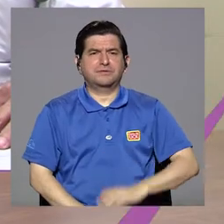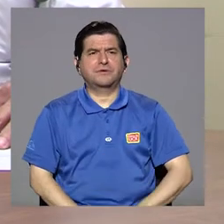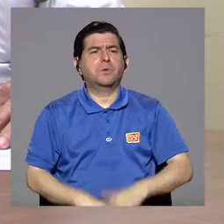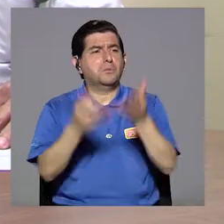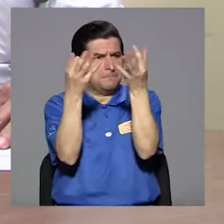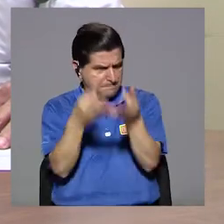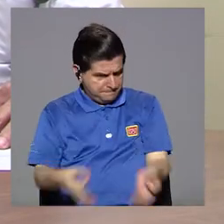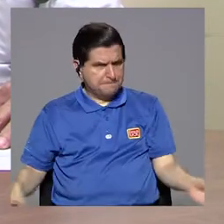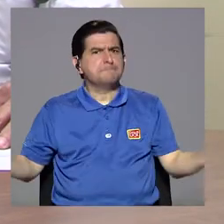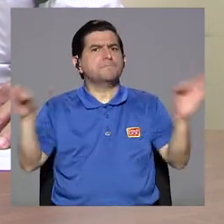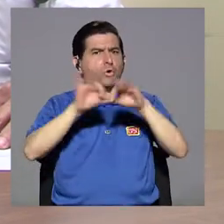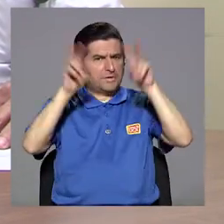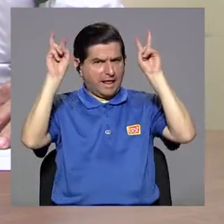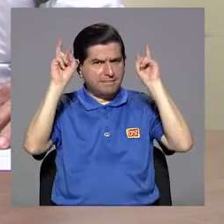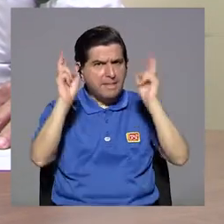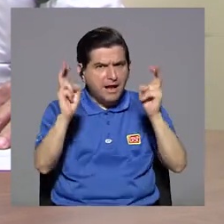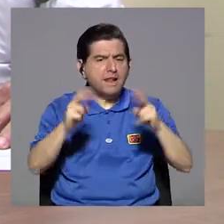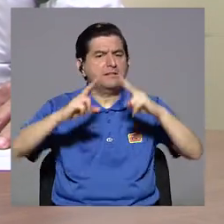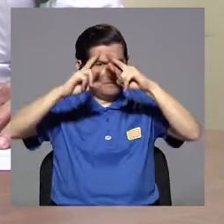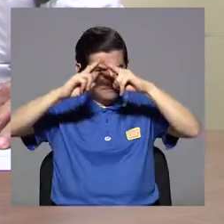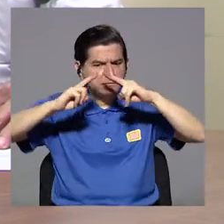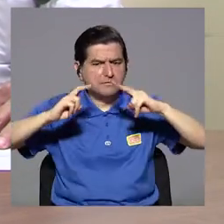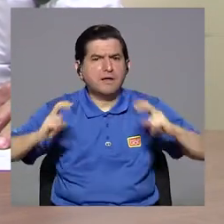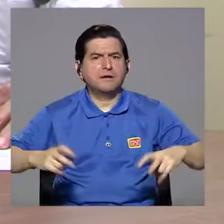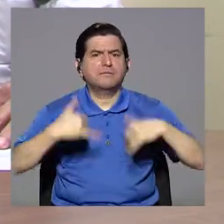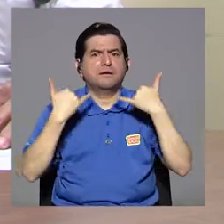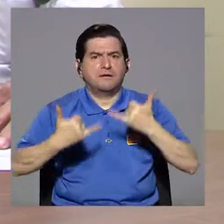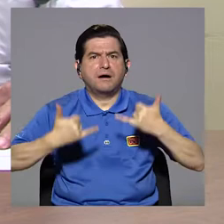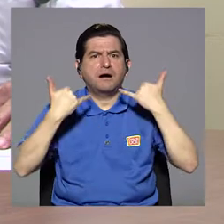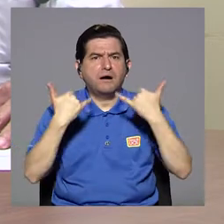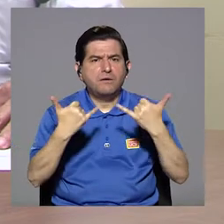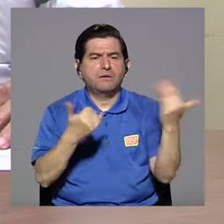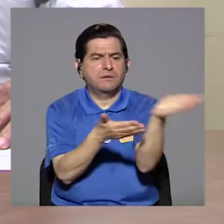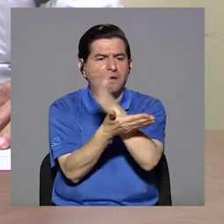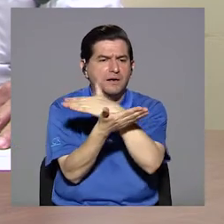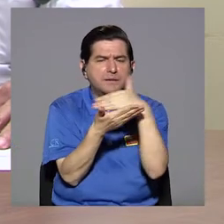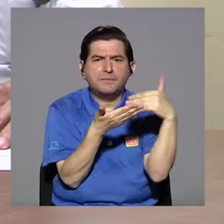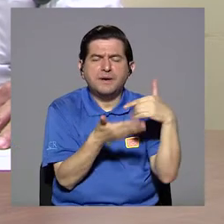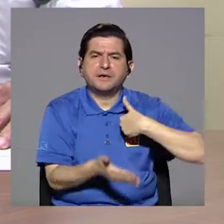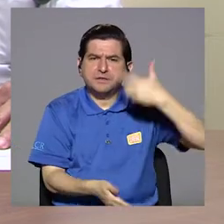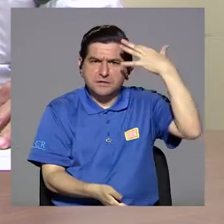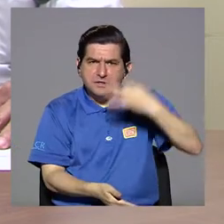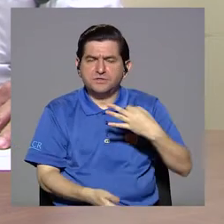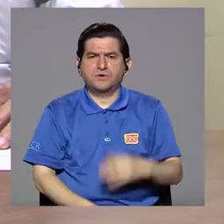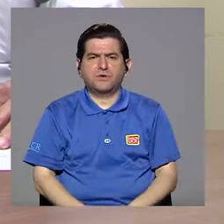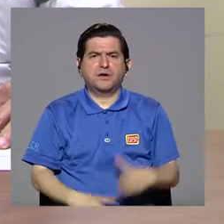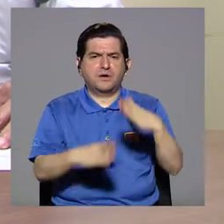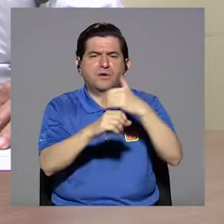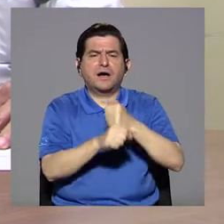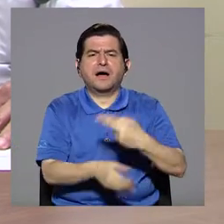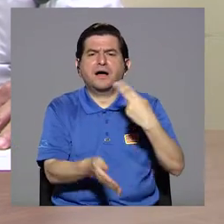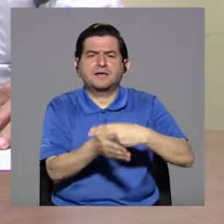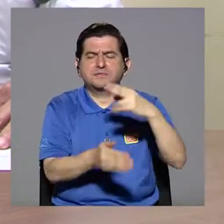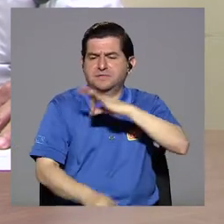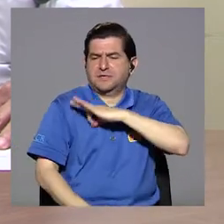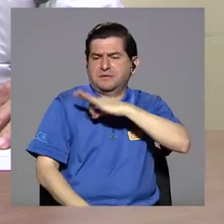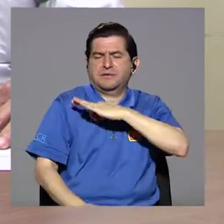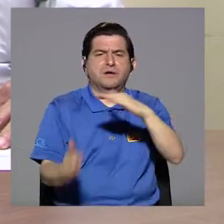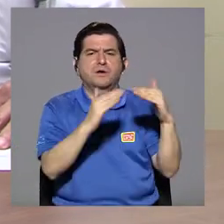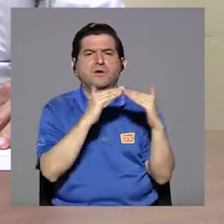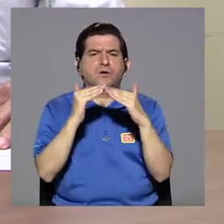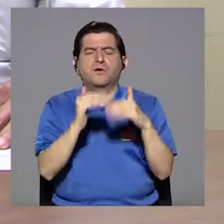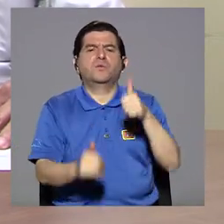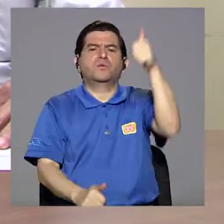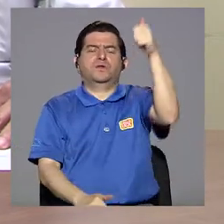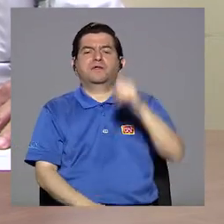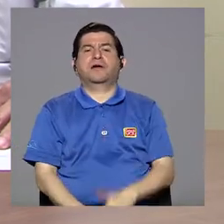es muy importante que este tema se esté tocando en este momento que es parte yo creo lo que ha venido haciendo el hospital en beneficio